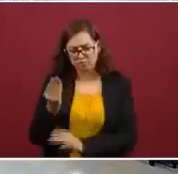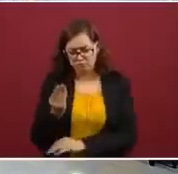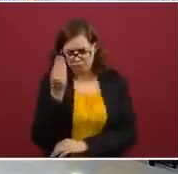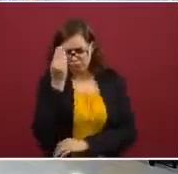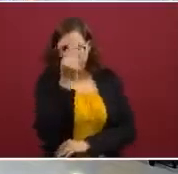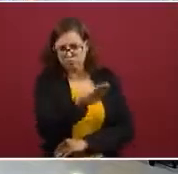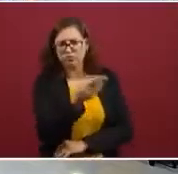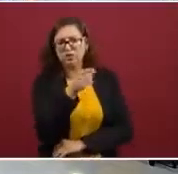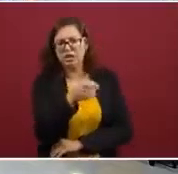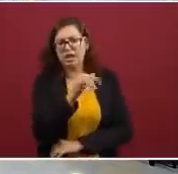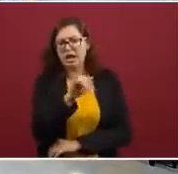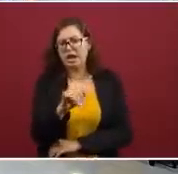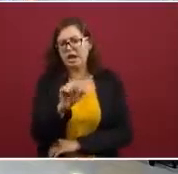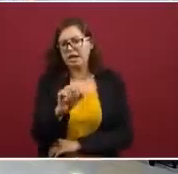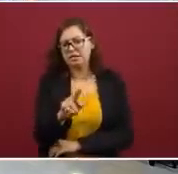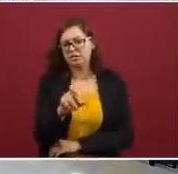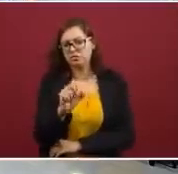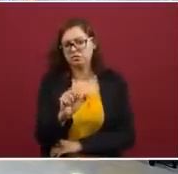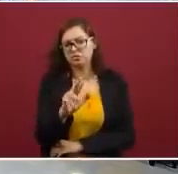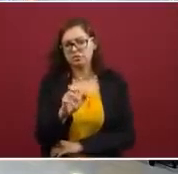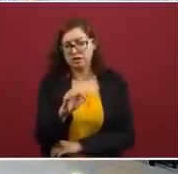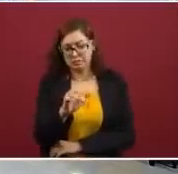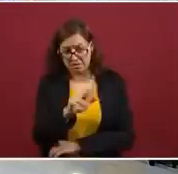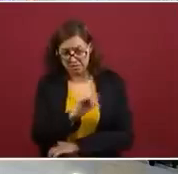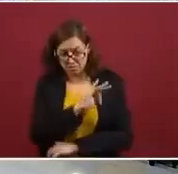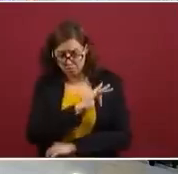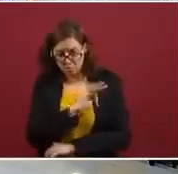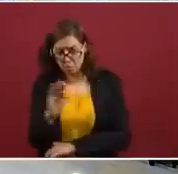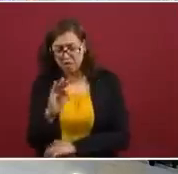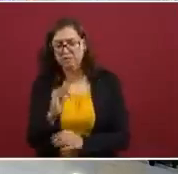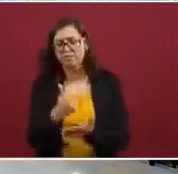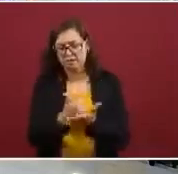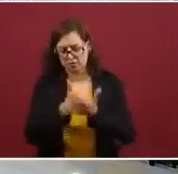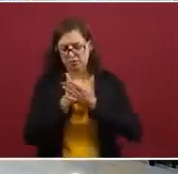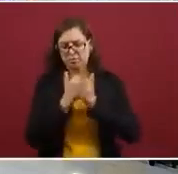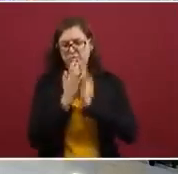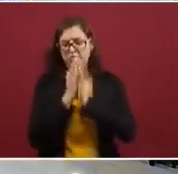la transmitas, si te parece, porque nos ayuda.